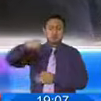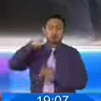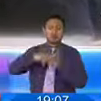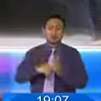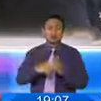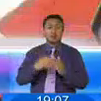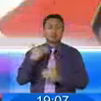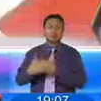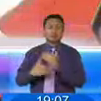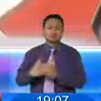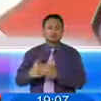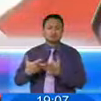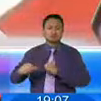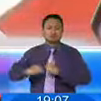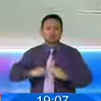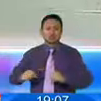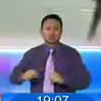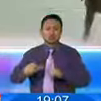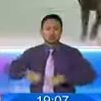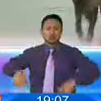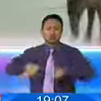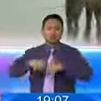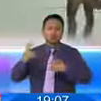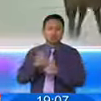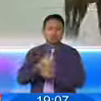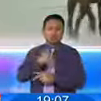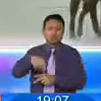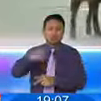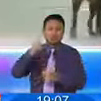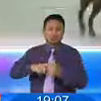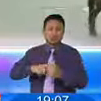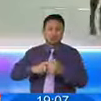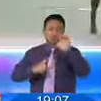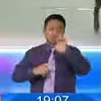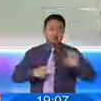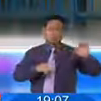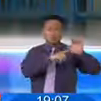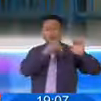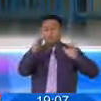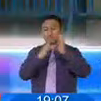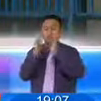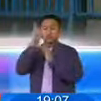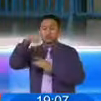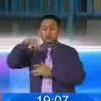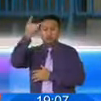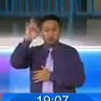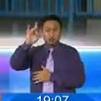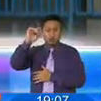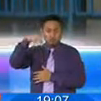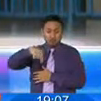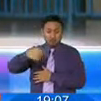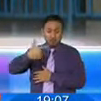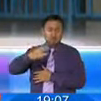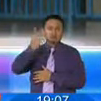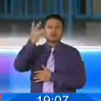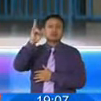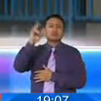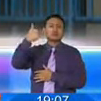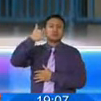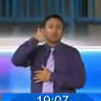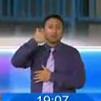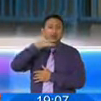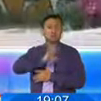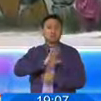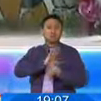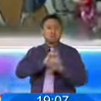protocolos de acción ante escenarios vulnerables. En la capital, entre enero y abril del 2018, se han registrado más de 17 amenazas